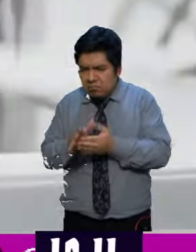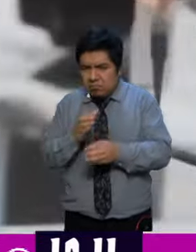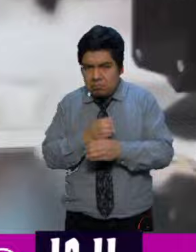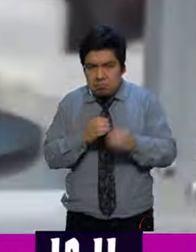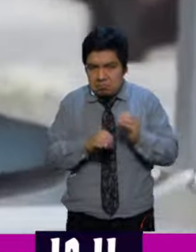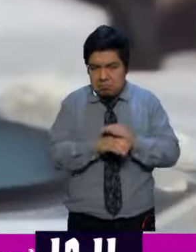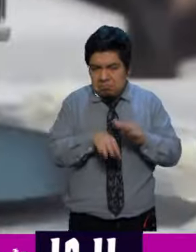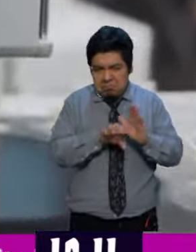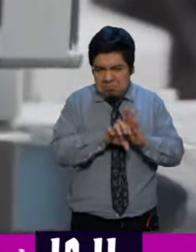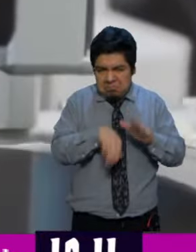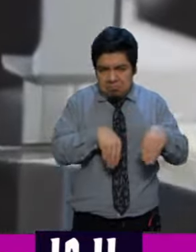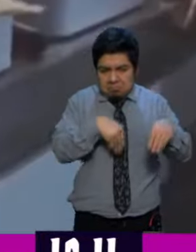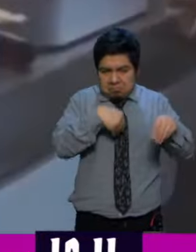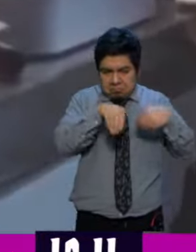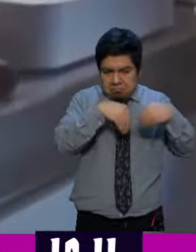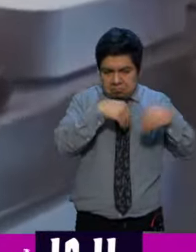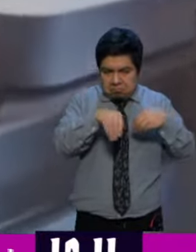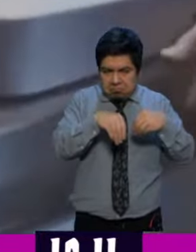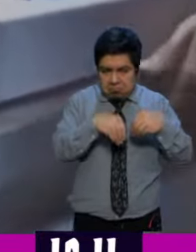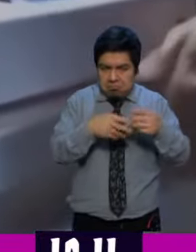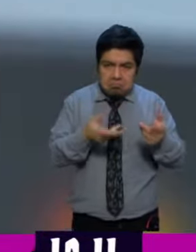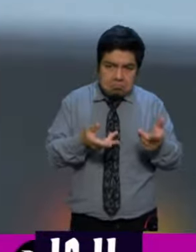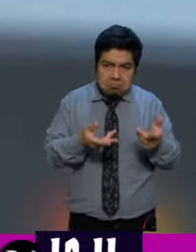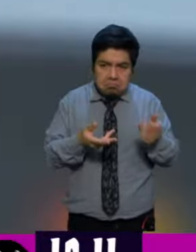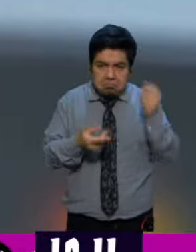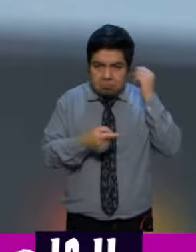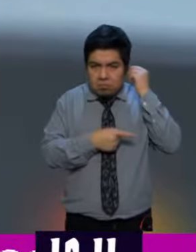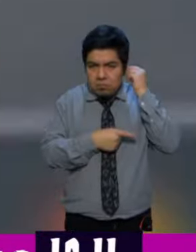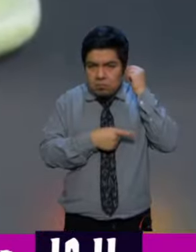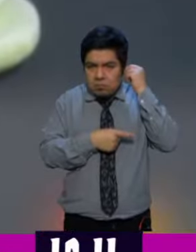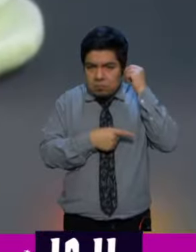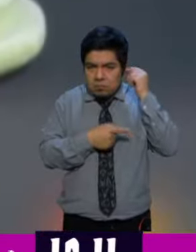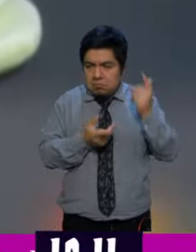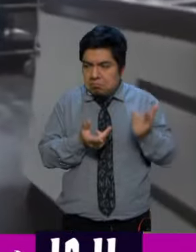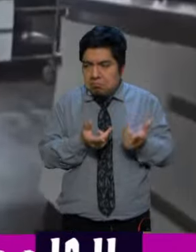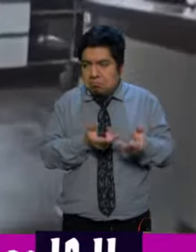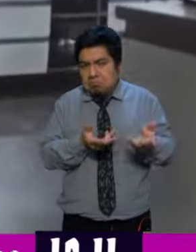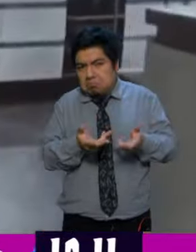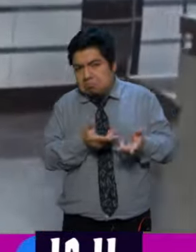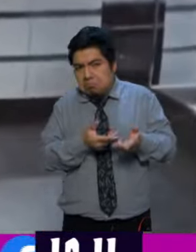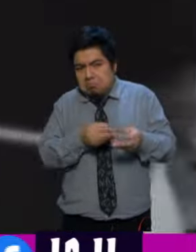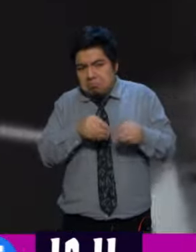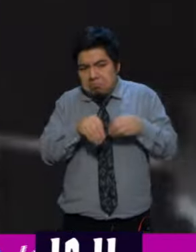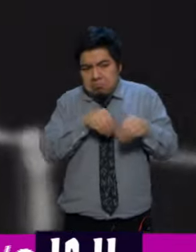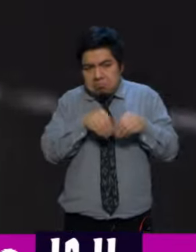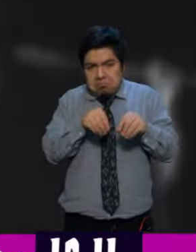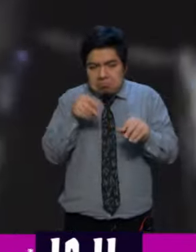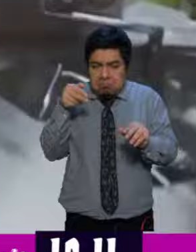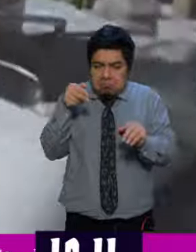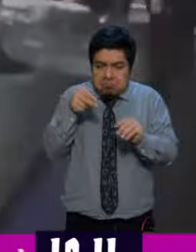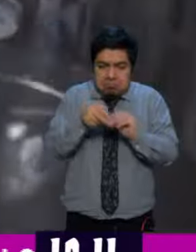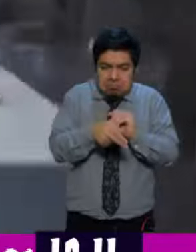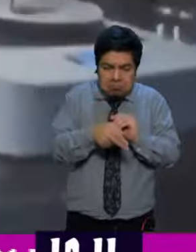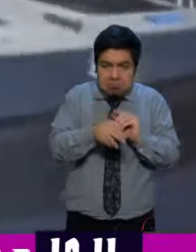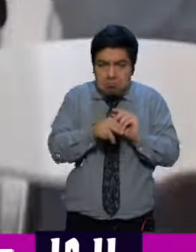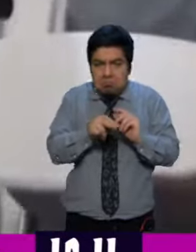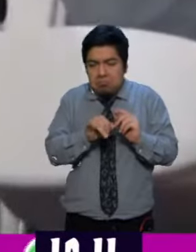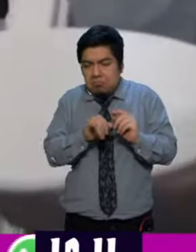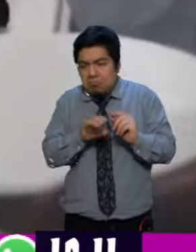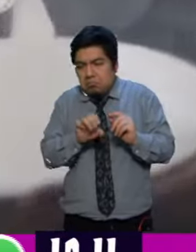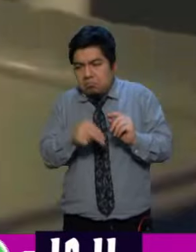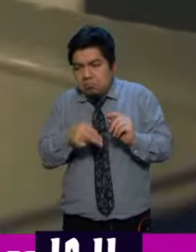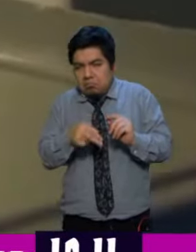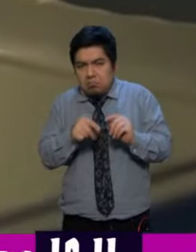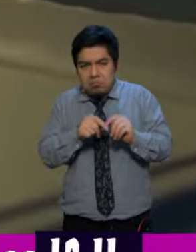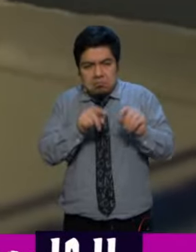como plásticas, pues es un solo... pues como silicón inyector, sí. Y todo te lo construyen a